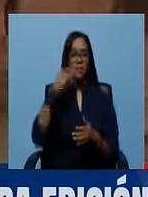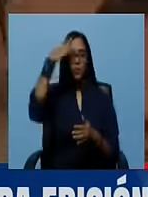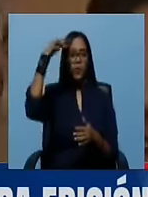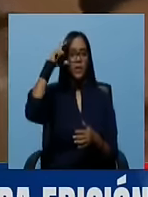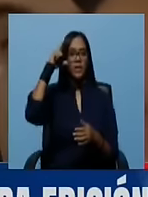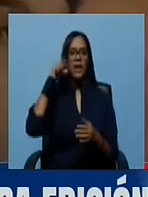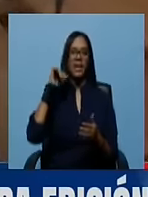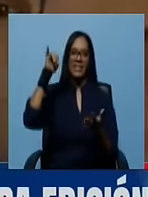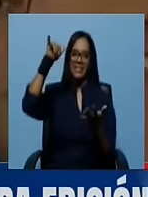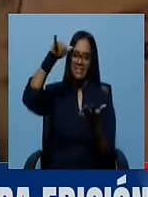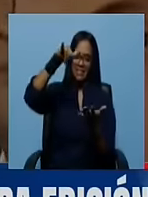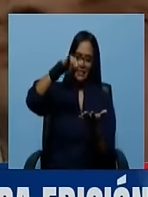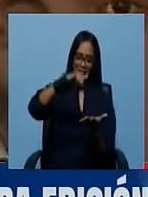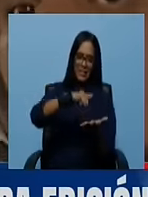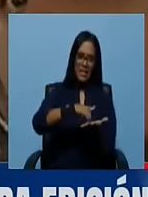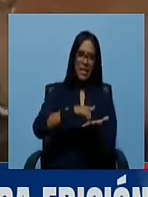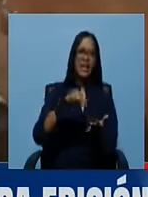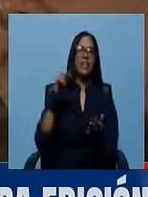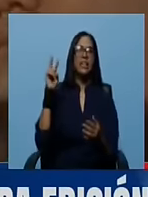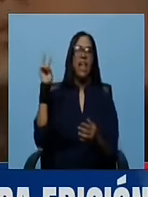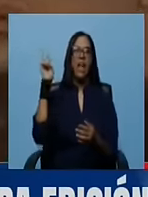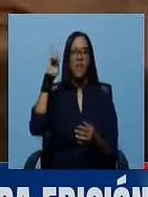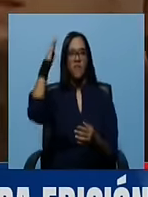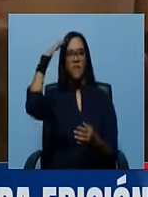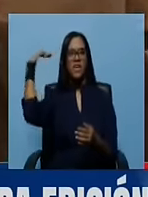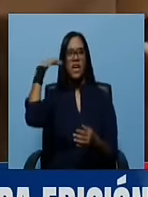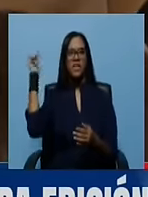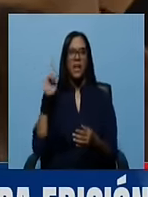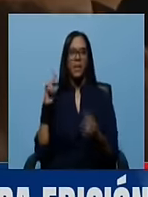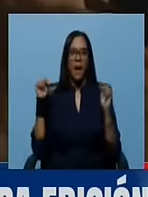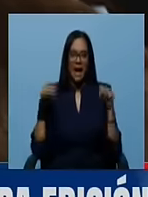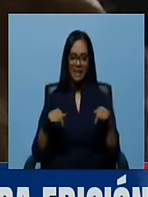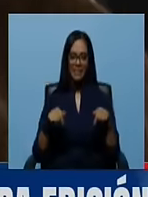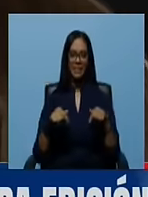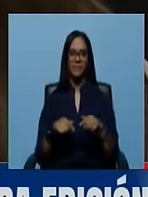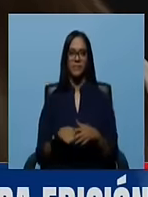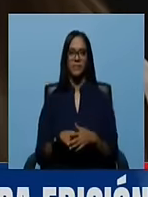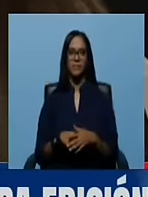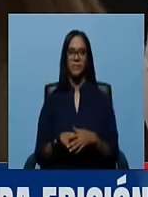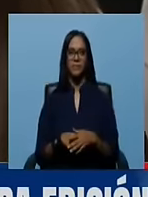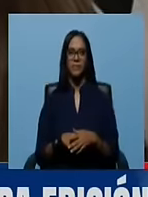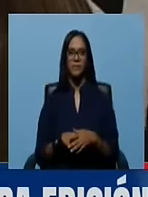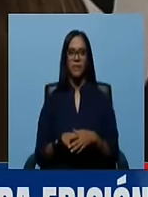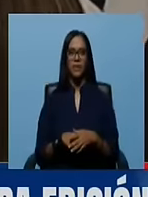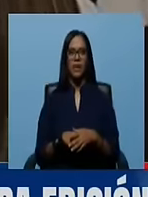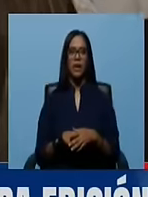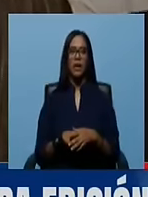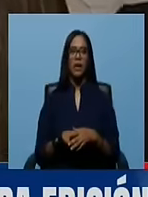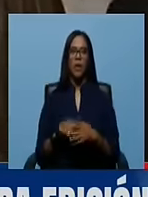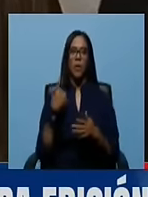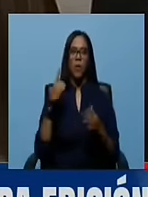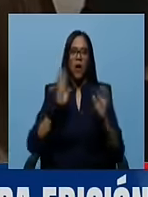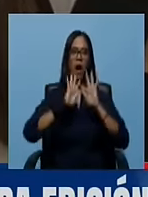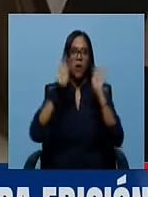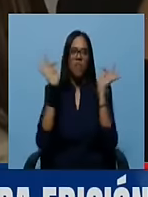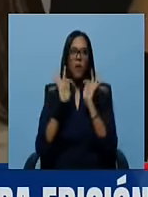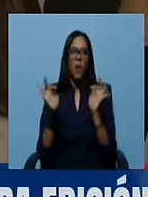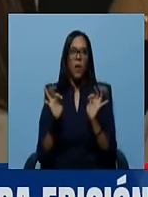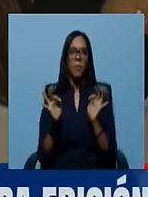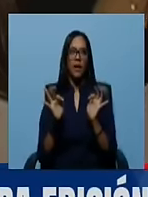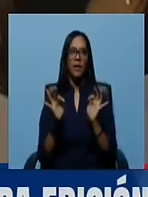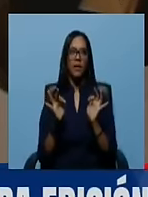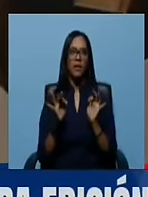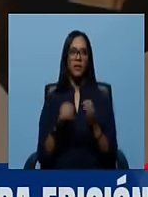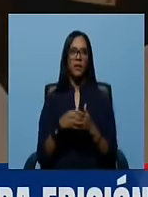estén aterrizando los aviones de Vietnam Airlines aquí. Y es una forma,